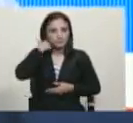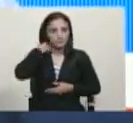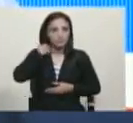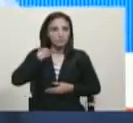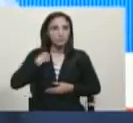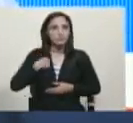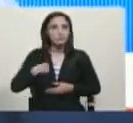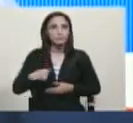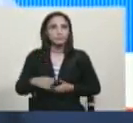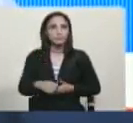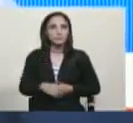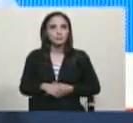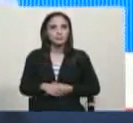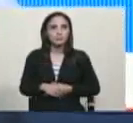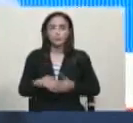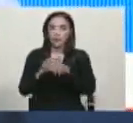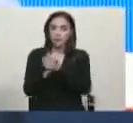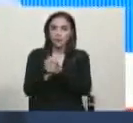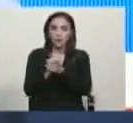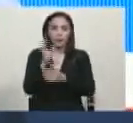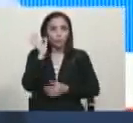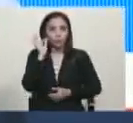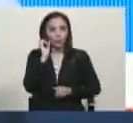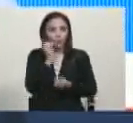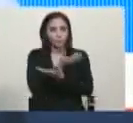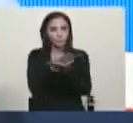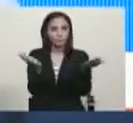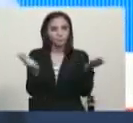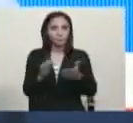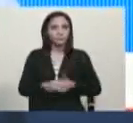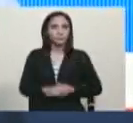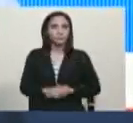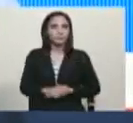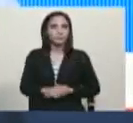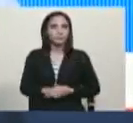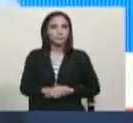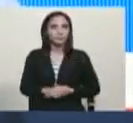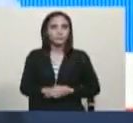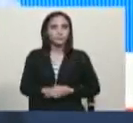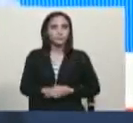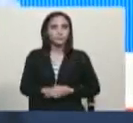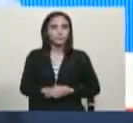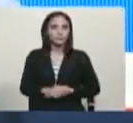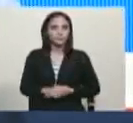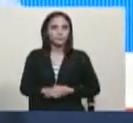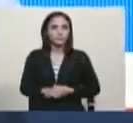Guajira, mi hermana, compañera, Betty Zuleta de Machiques de Perijá, Betty,